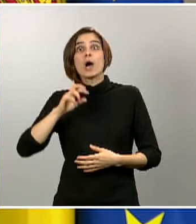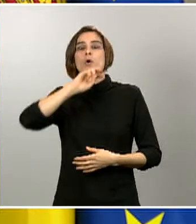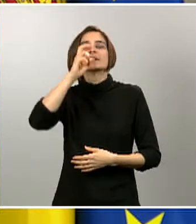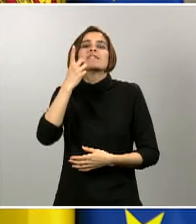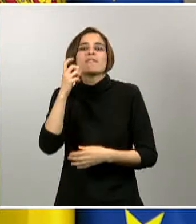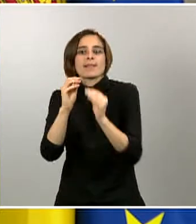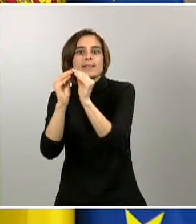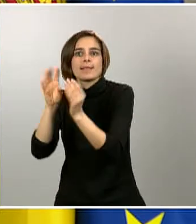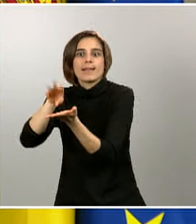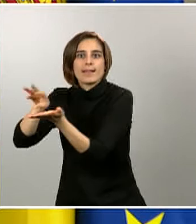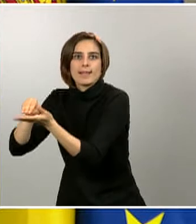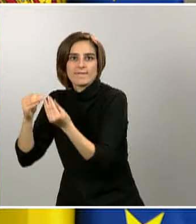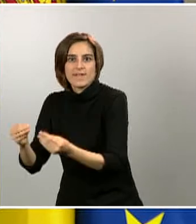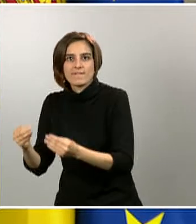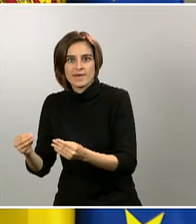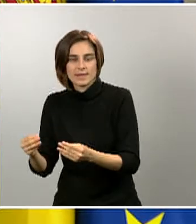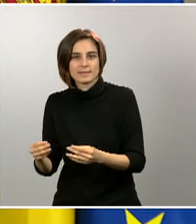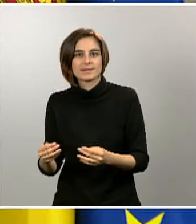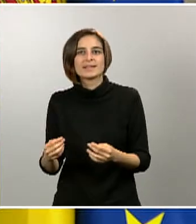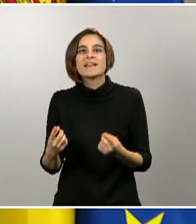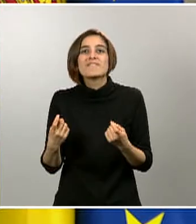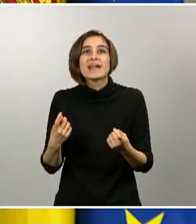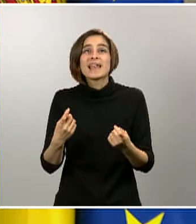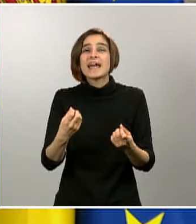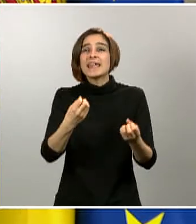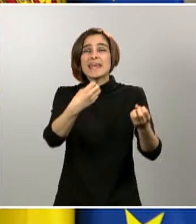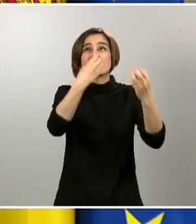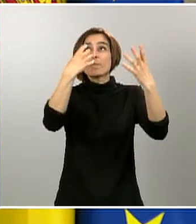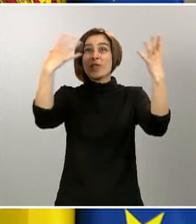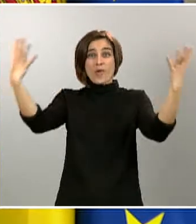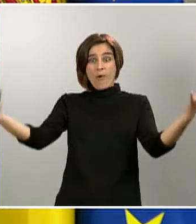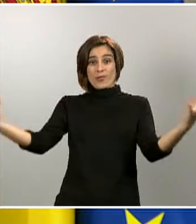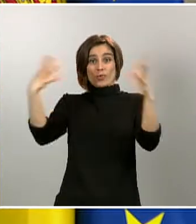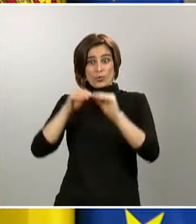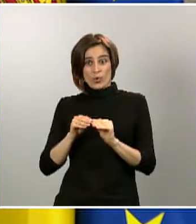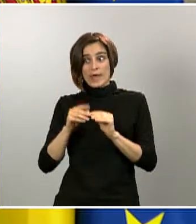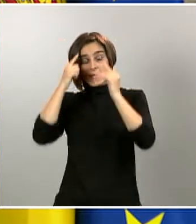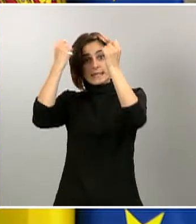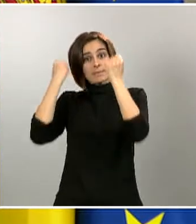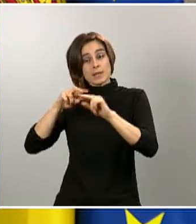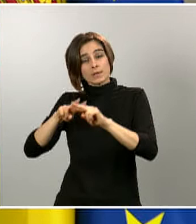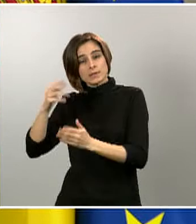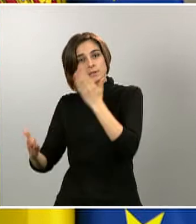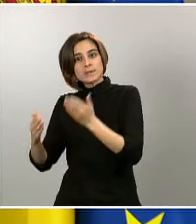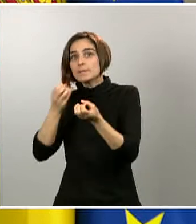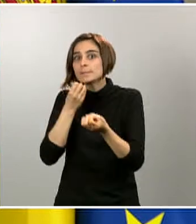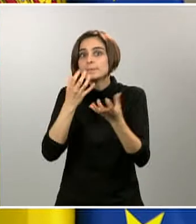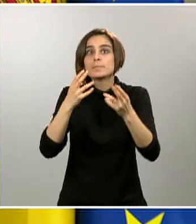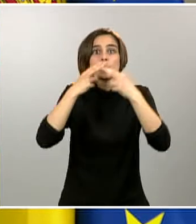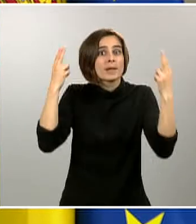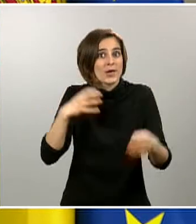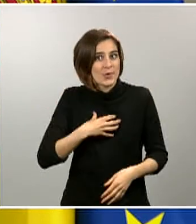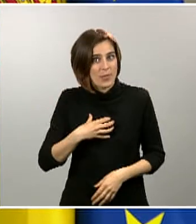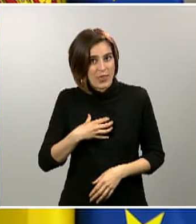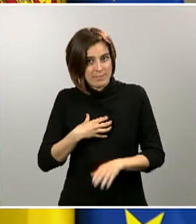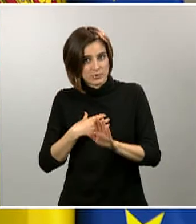información completa y no le hayan analizado a los expertos, pues no la vamos a poder hacer pública. Pero, insisto, España